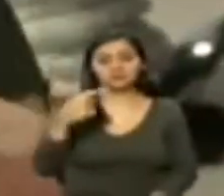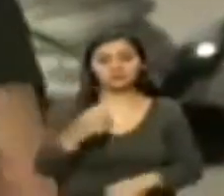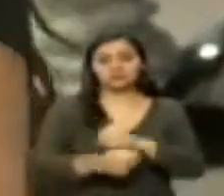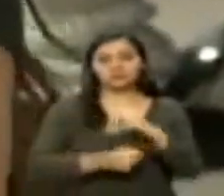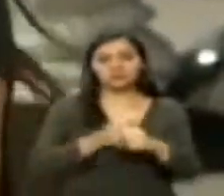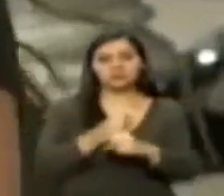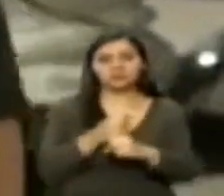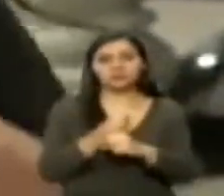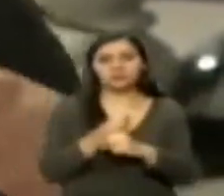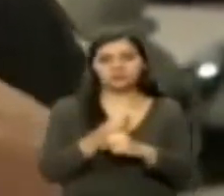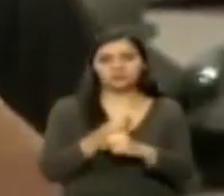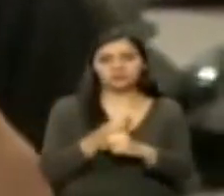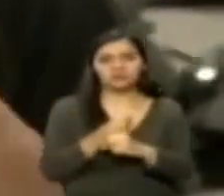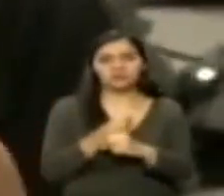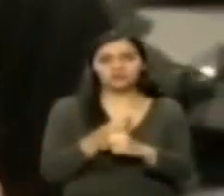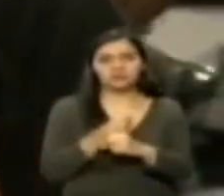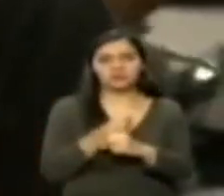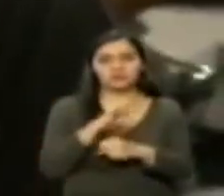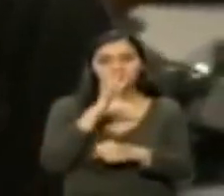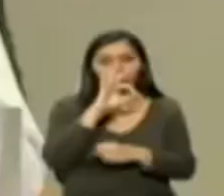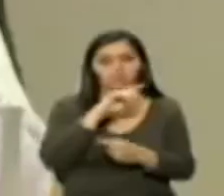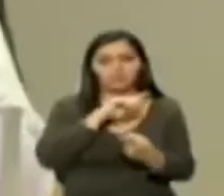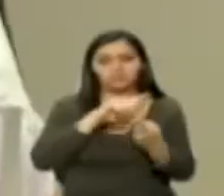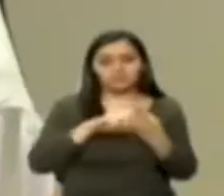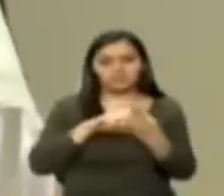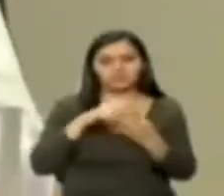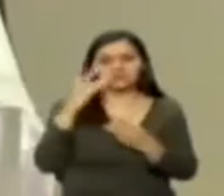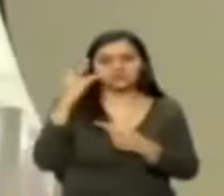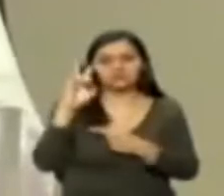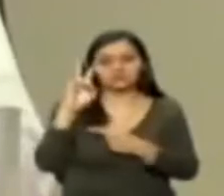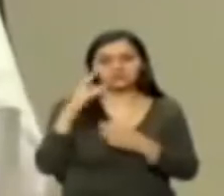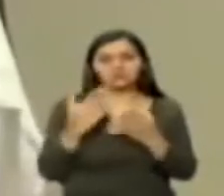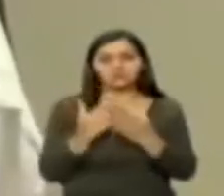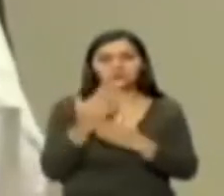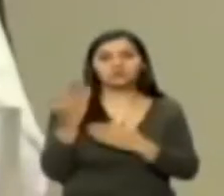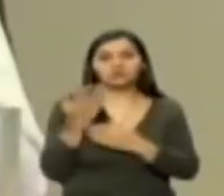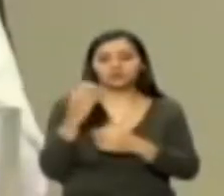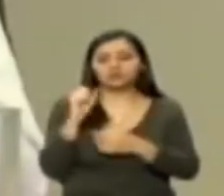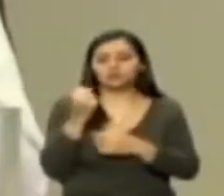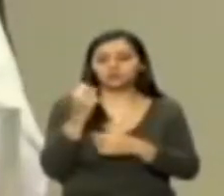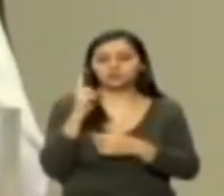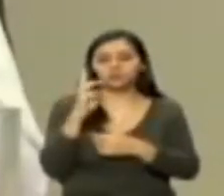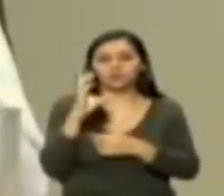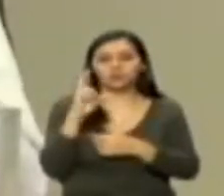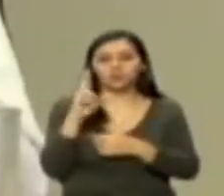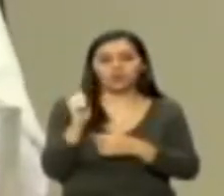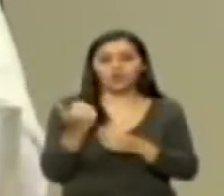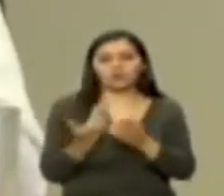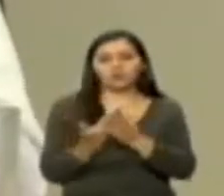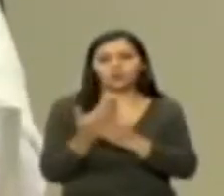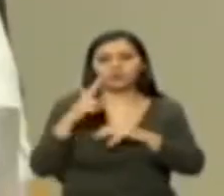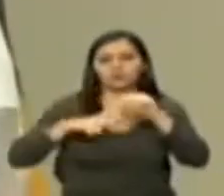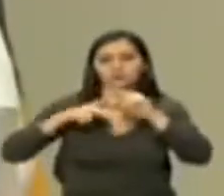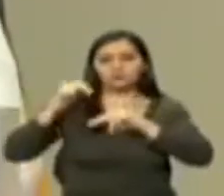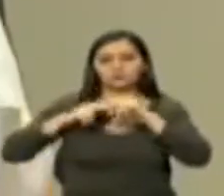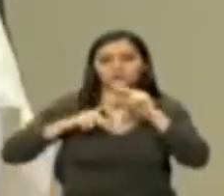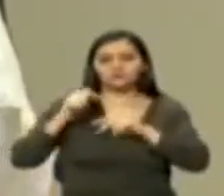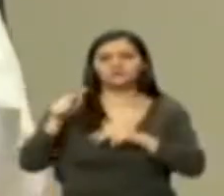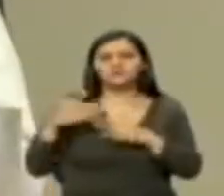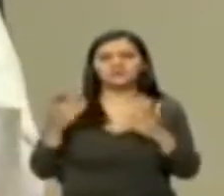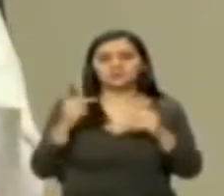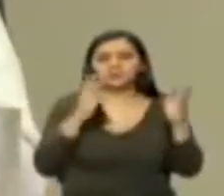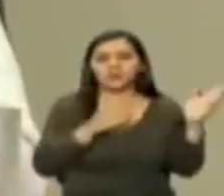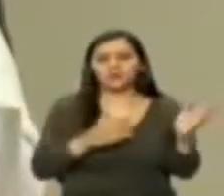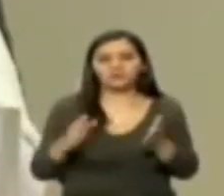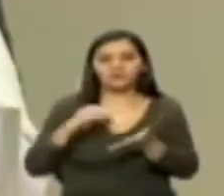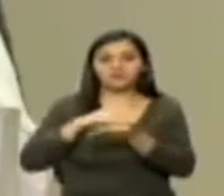O sea, 9 más 17, 26. Exactamente. Y uno de los nuevos en Sucuba. En Sucuba. Totalmente nuevo, les insisto, eso. Incluso estamos